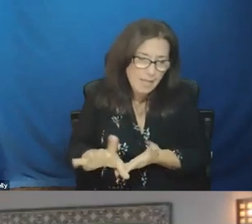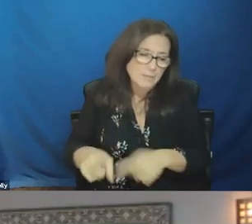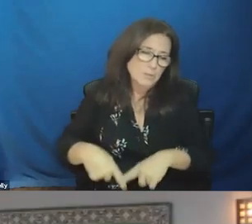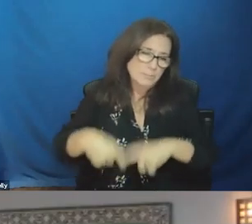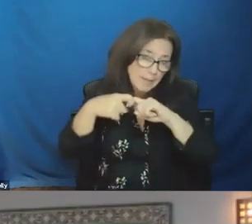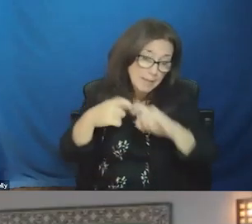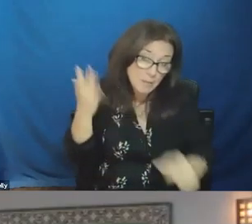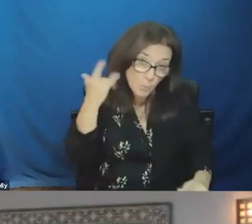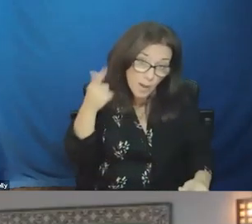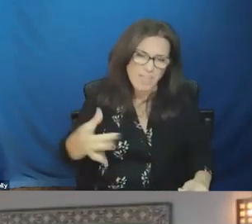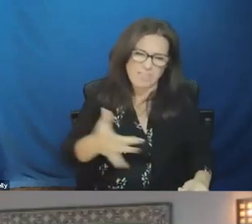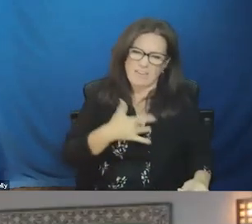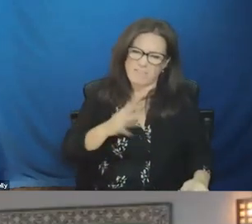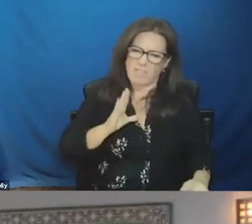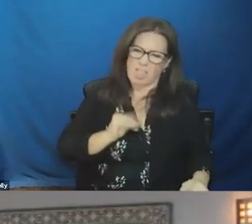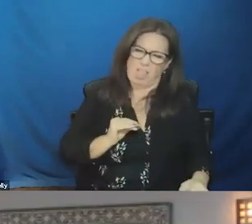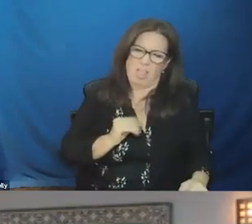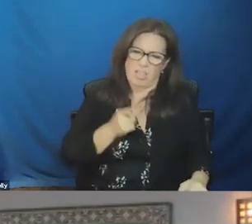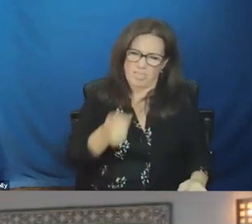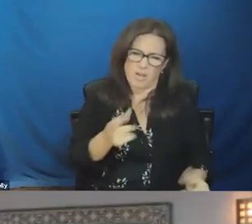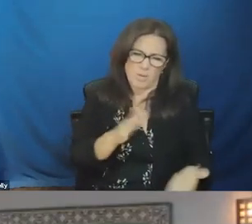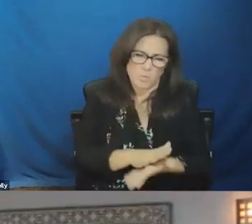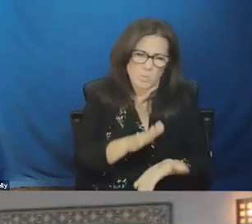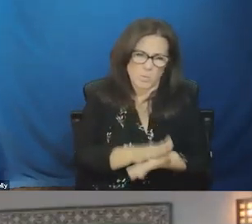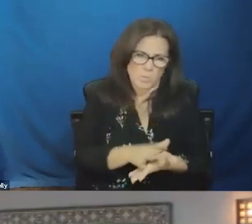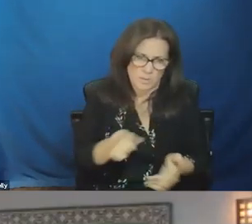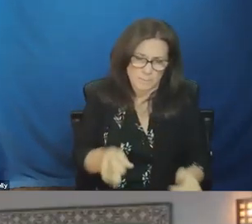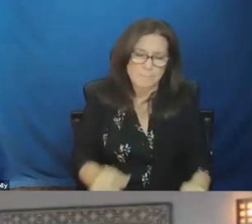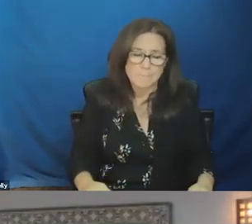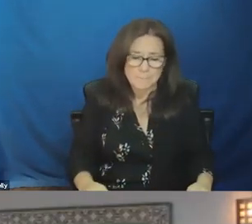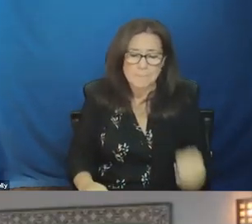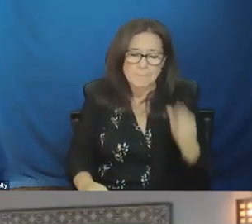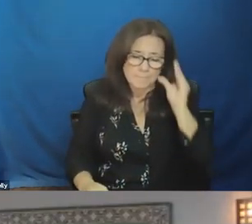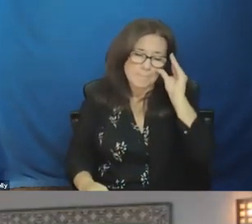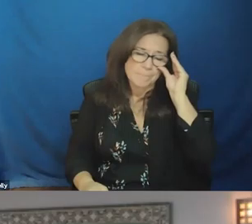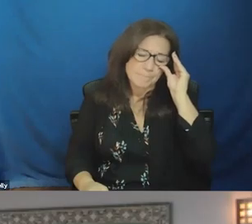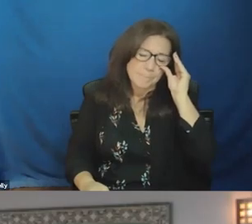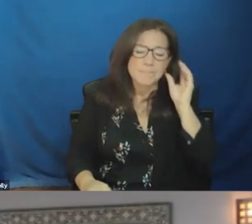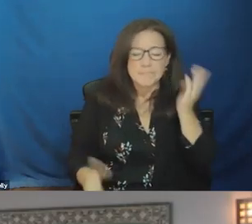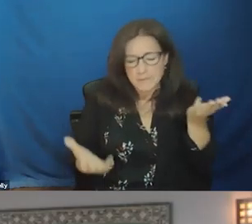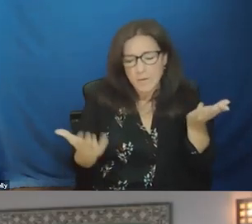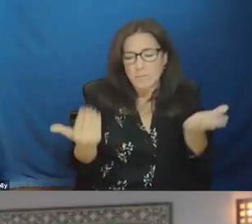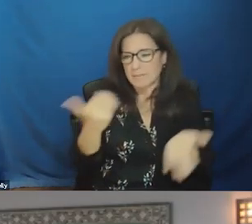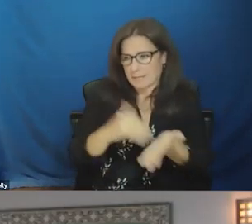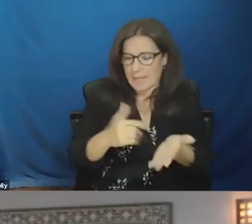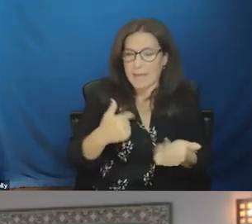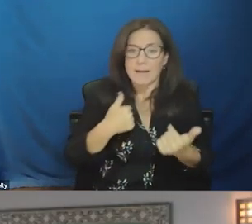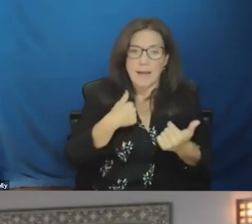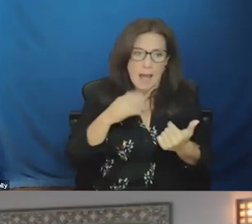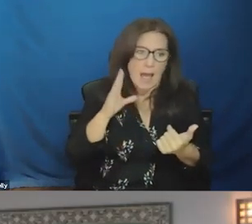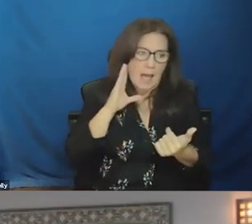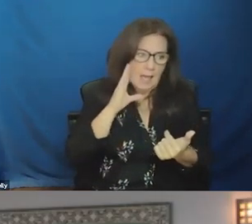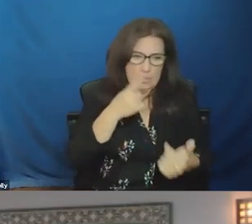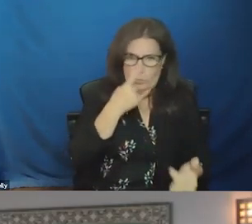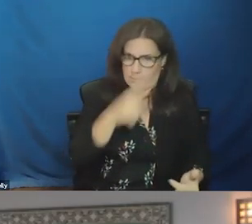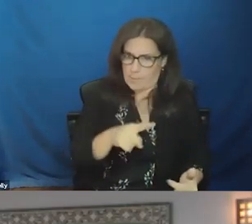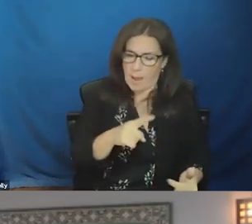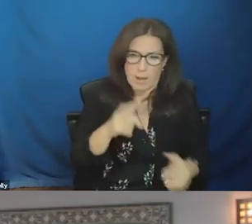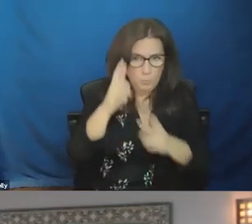con el nivel socioeconómico y pues muchos estudiantes no se sienten a gusto en la escuela